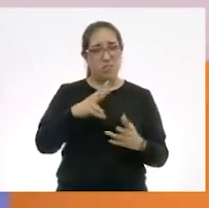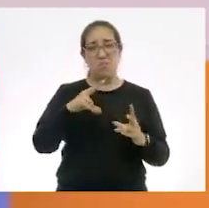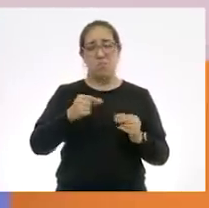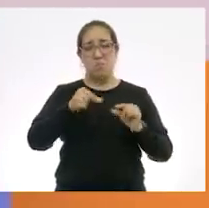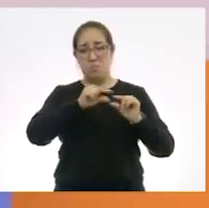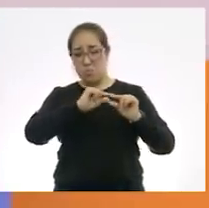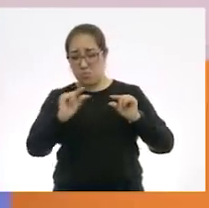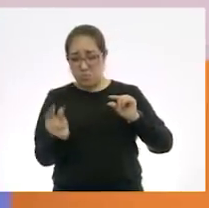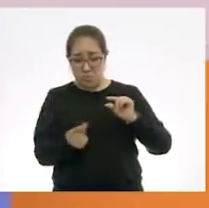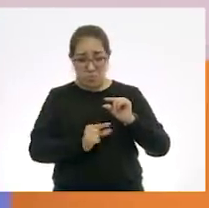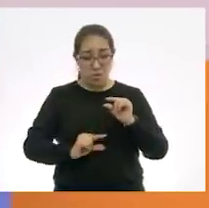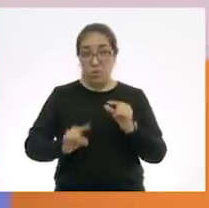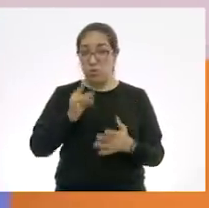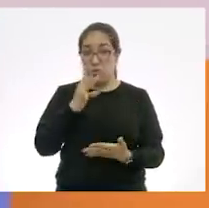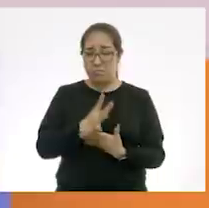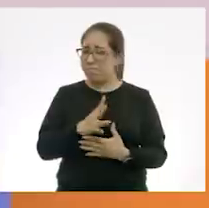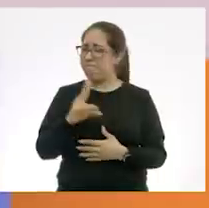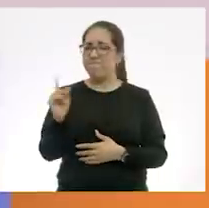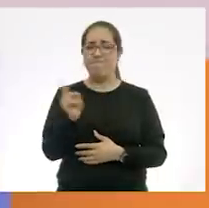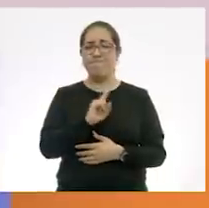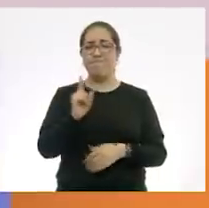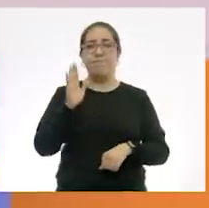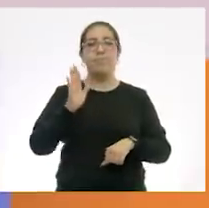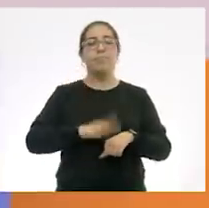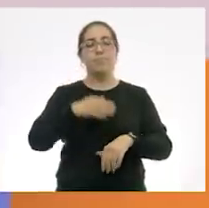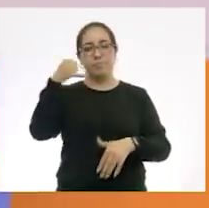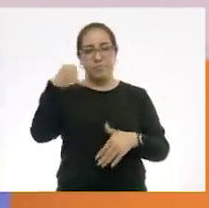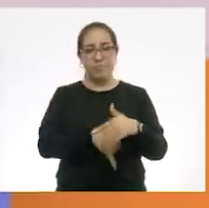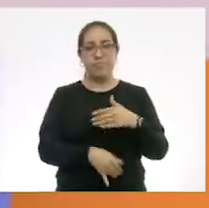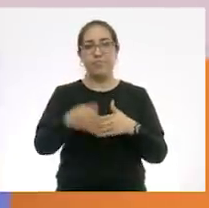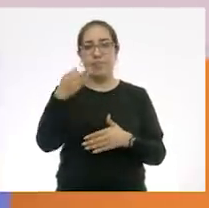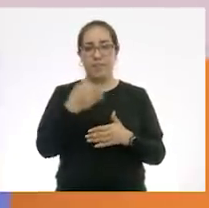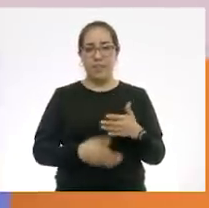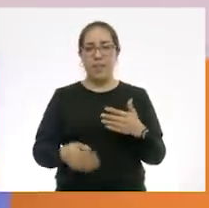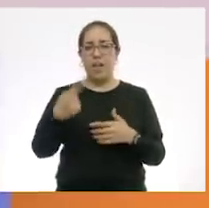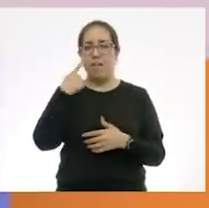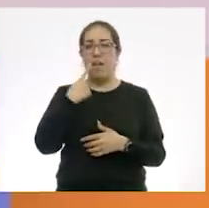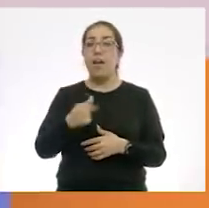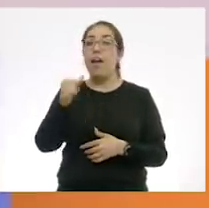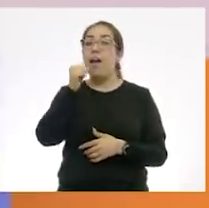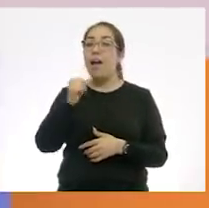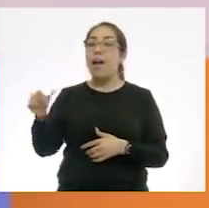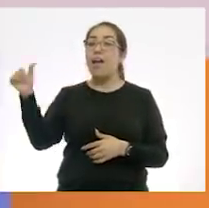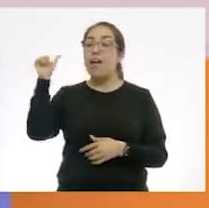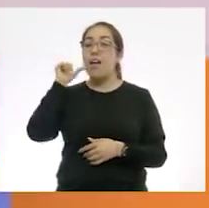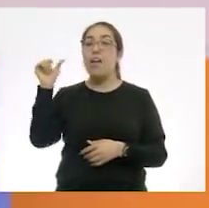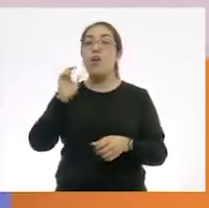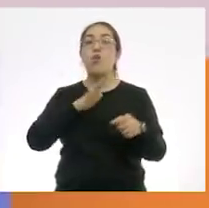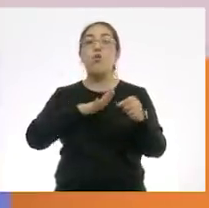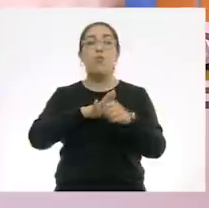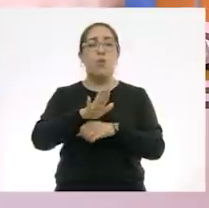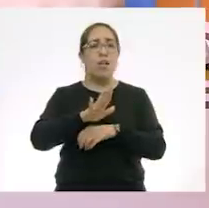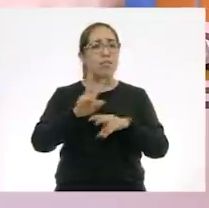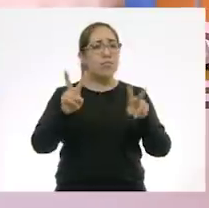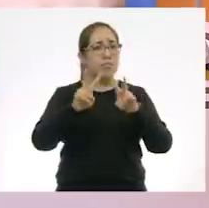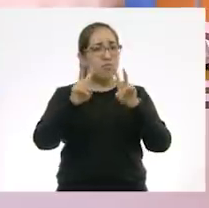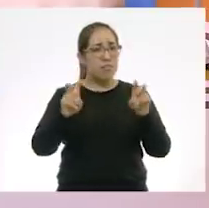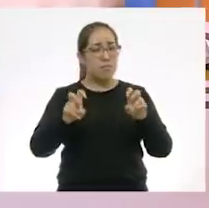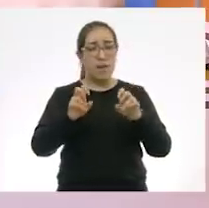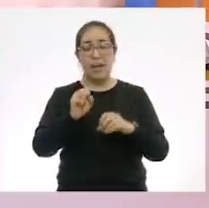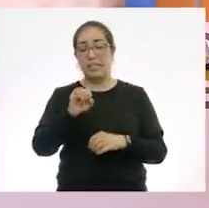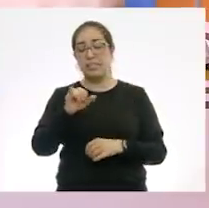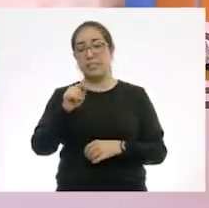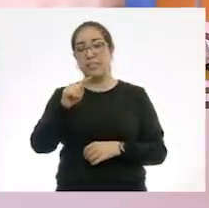sistemas. Pero ¿qué te parece si antes de eso recapitulamos la clase de ayer, que fue el sistema urinario, con unas